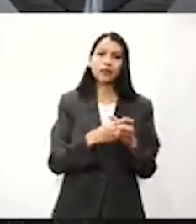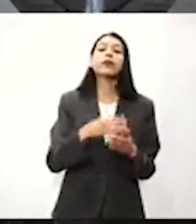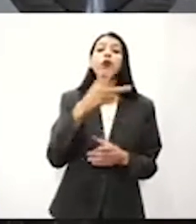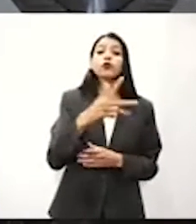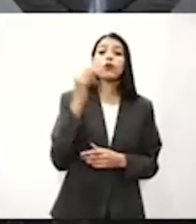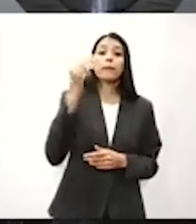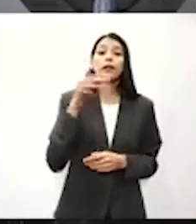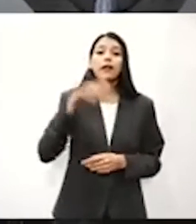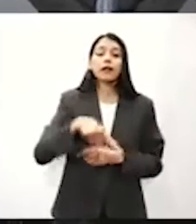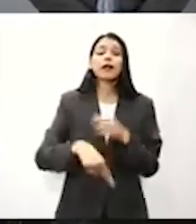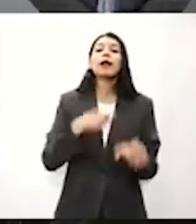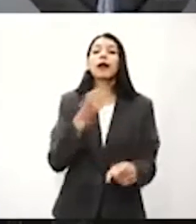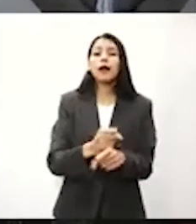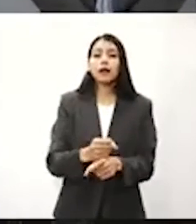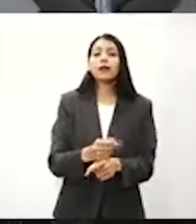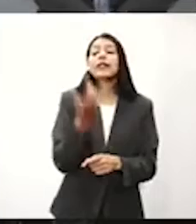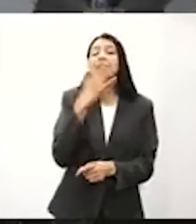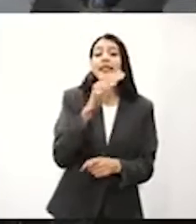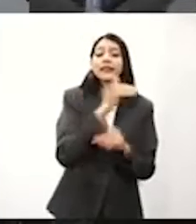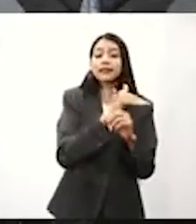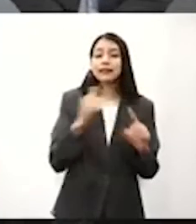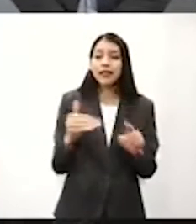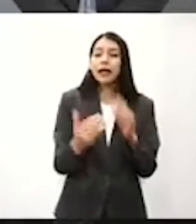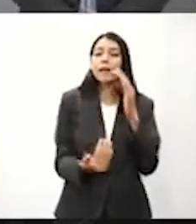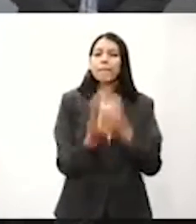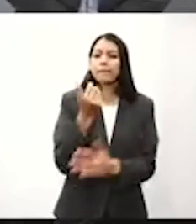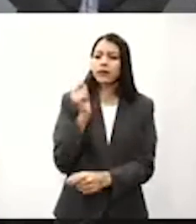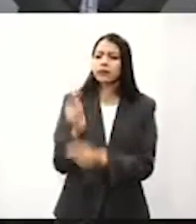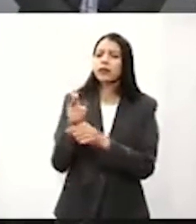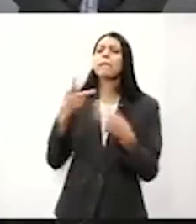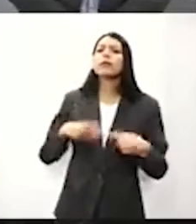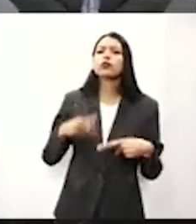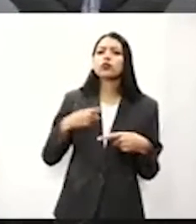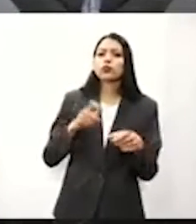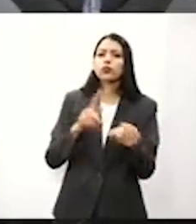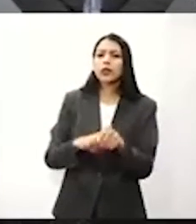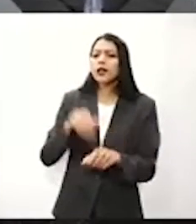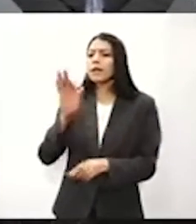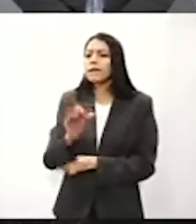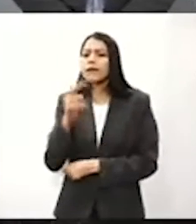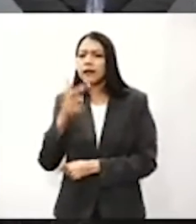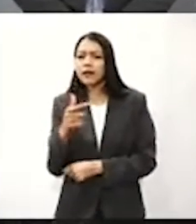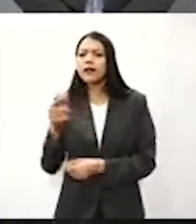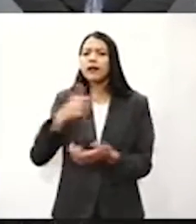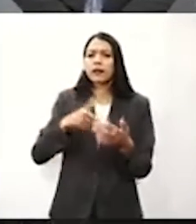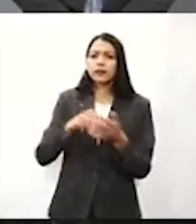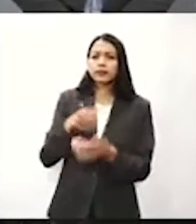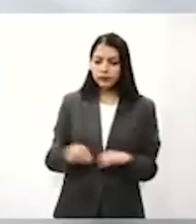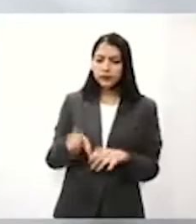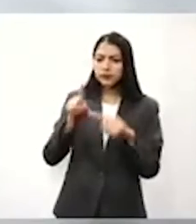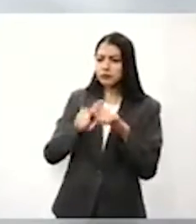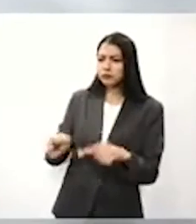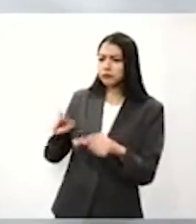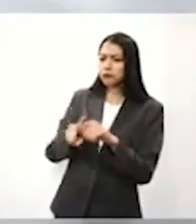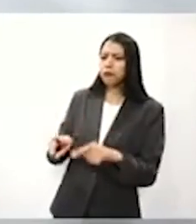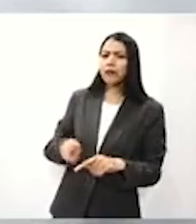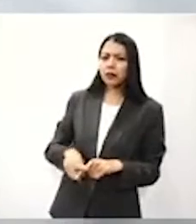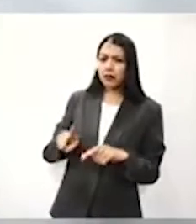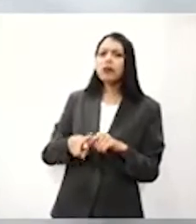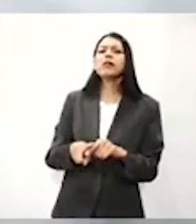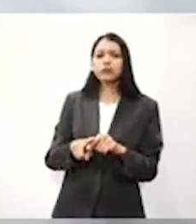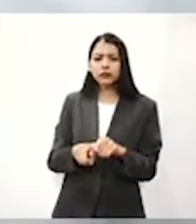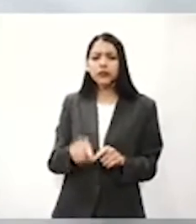vida. Se tiene conocimiento que la última actividad oficial que había atendido el munícipe fue a las 14 horas